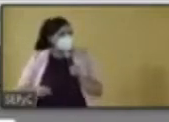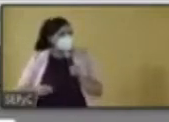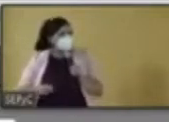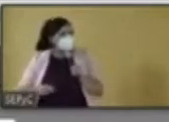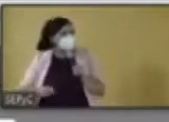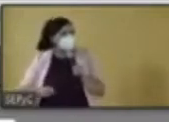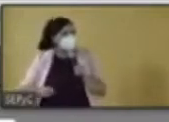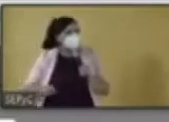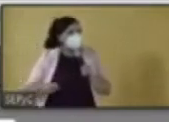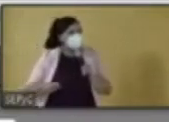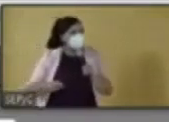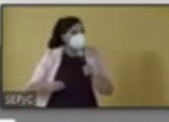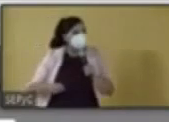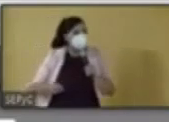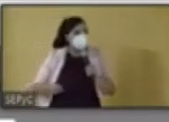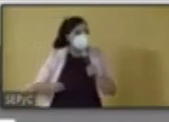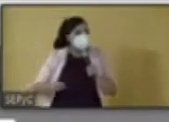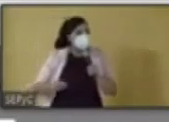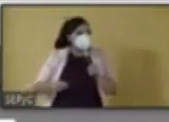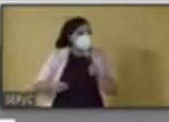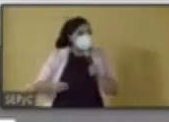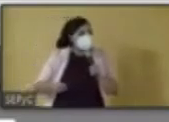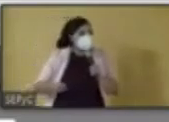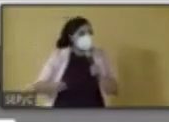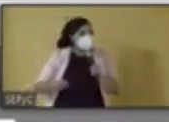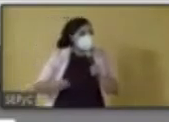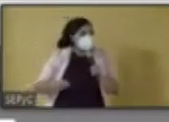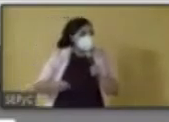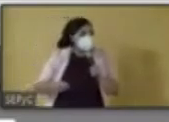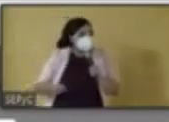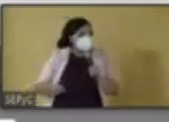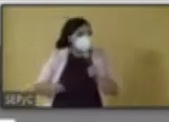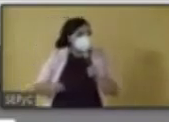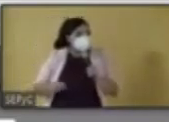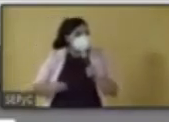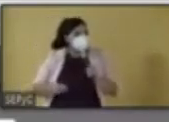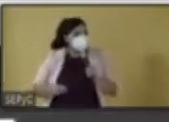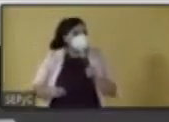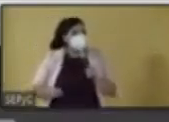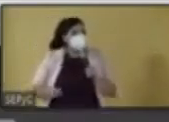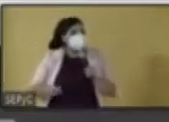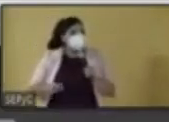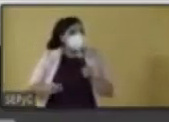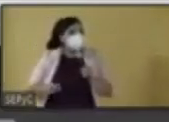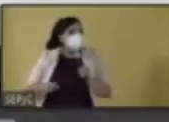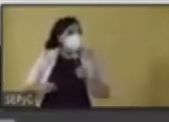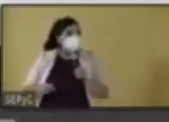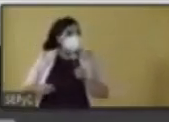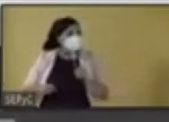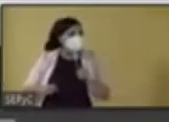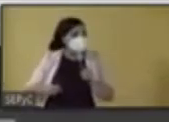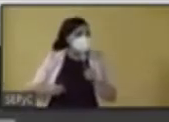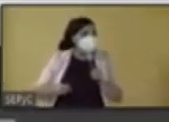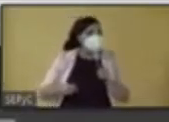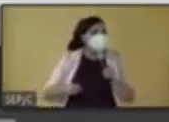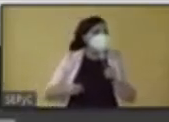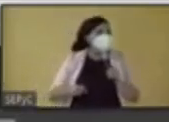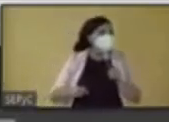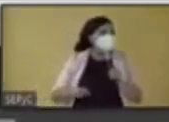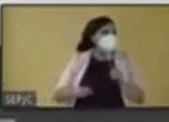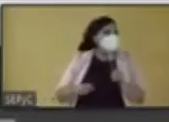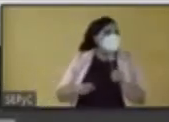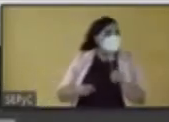Esta parte, esta ventanilla de agregar transmisor, muchos tenemos duda de qué significa o a qué nos